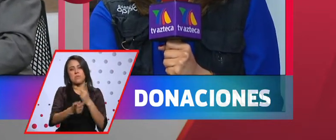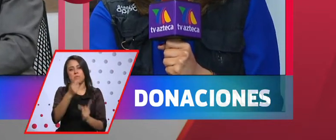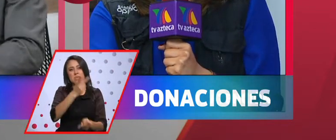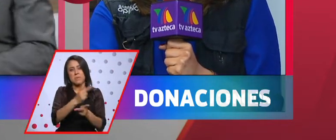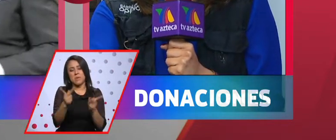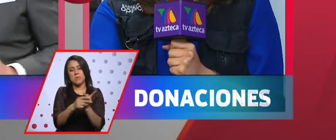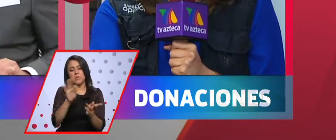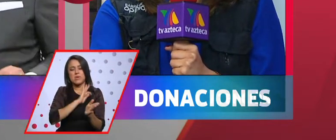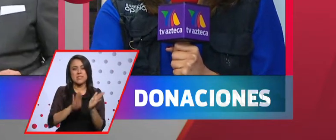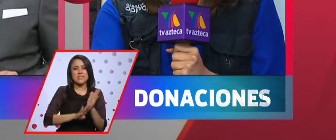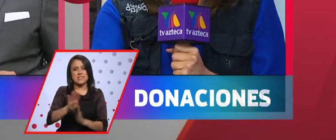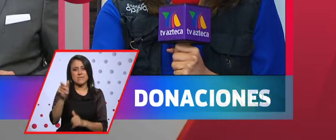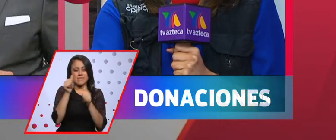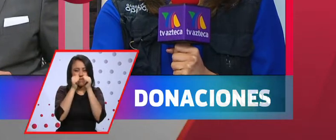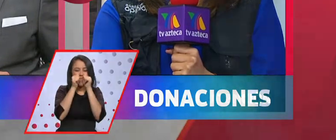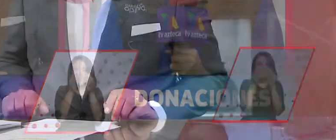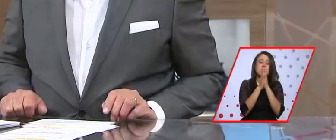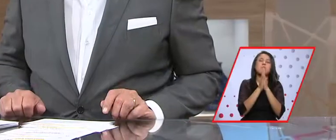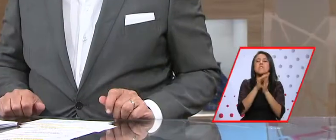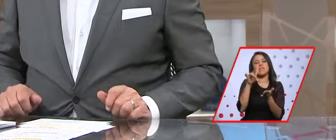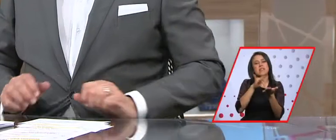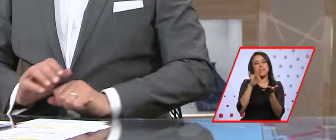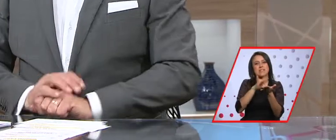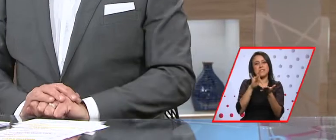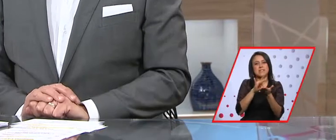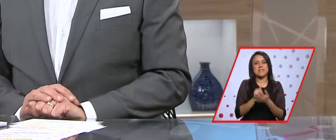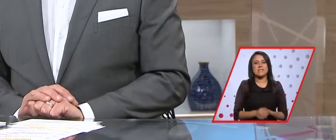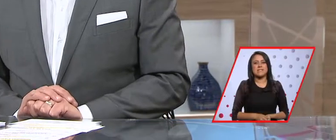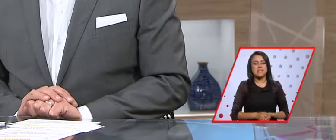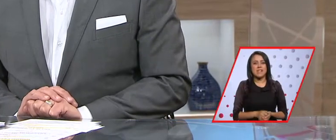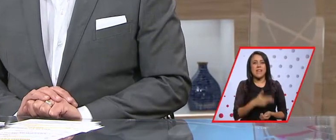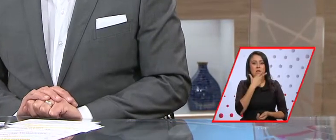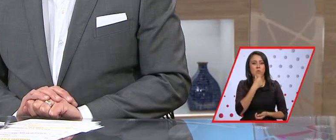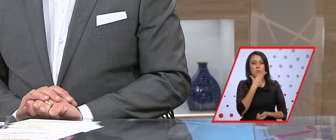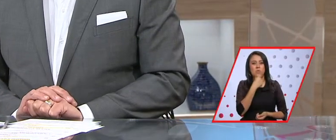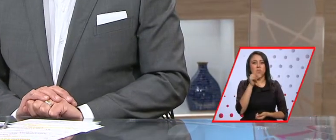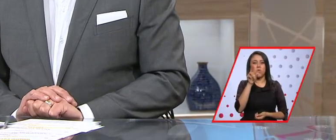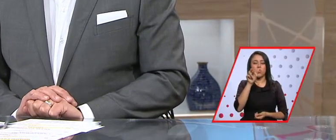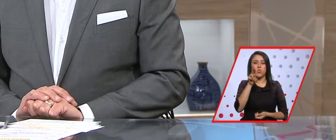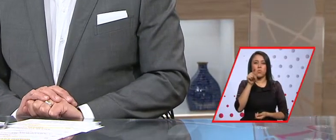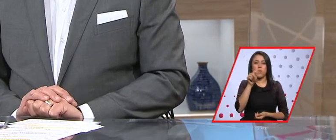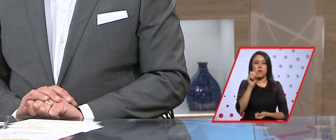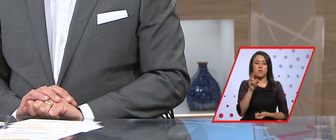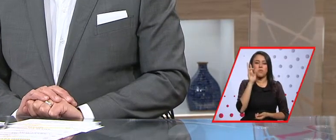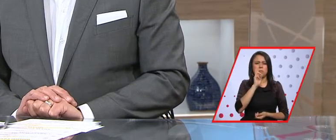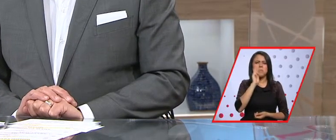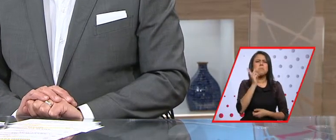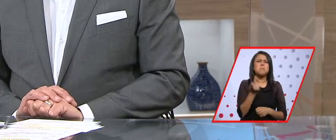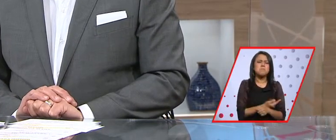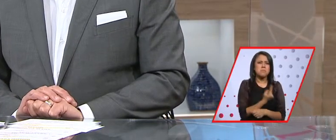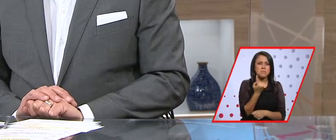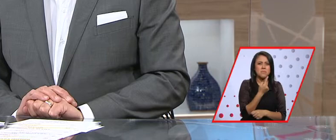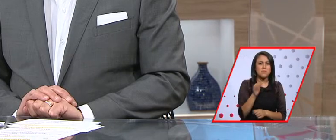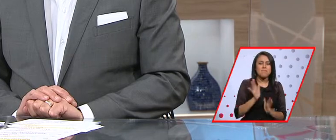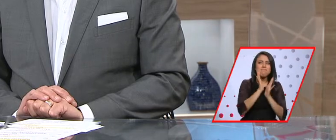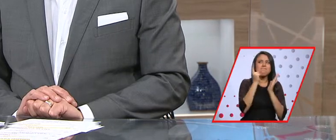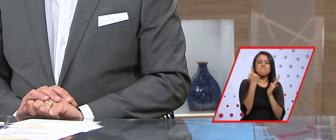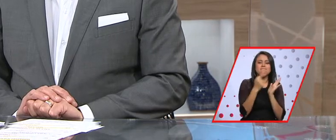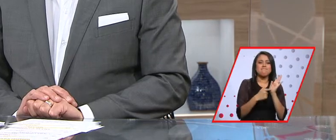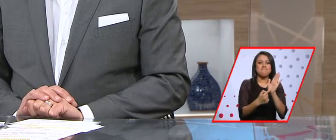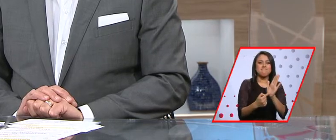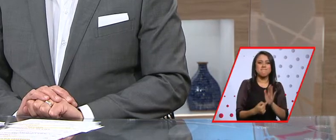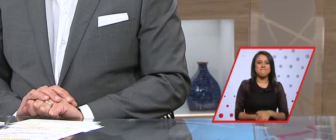sí, señor. Estamos al pendiente. Muy amable, mil gracias. Vamos al Urbanito. A ver qué nos prepara el Urbanito hoy. ¿Con qué nos sorprende el día de